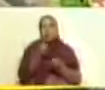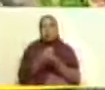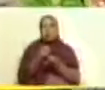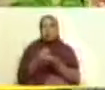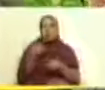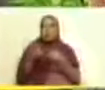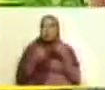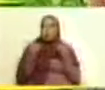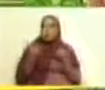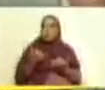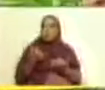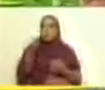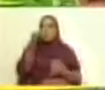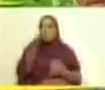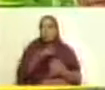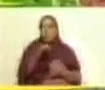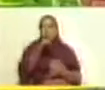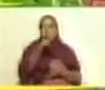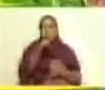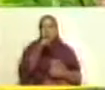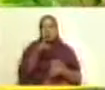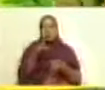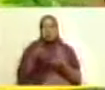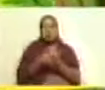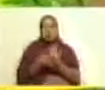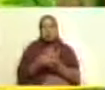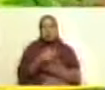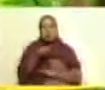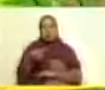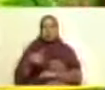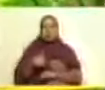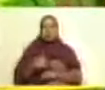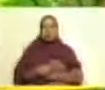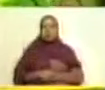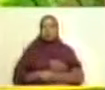dicen de Venezuela en el exterior.